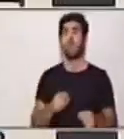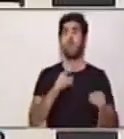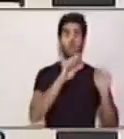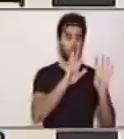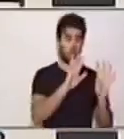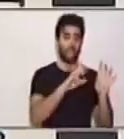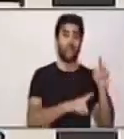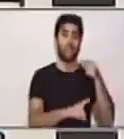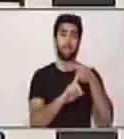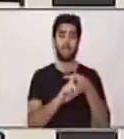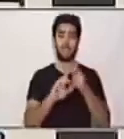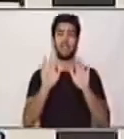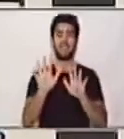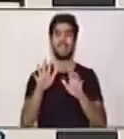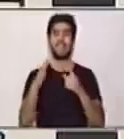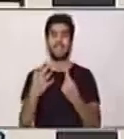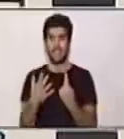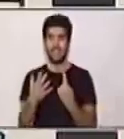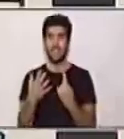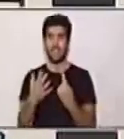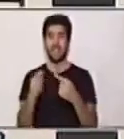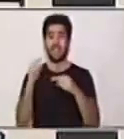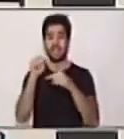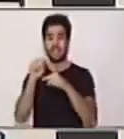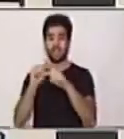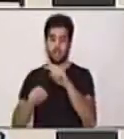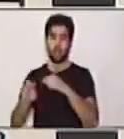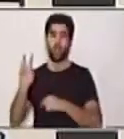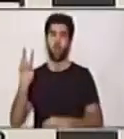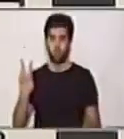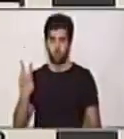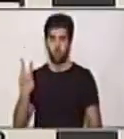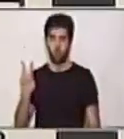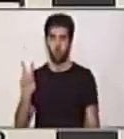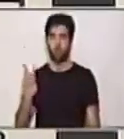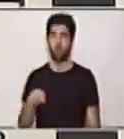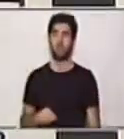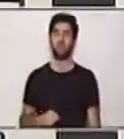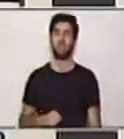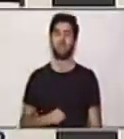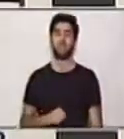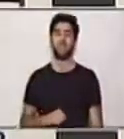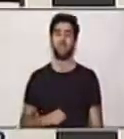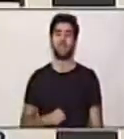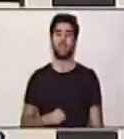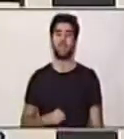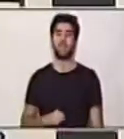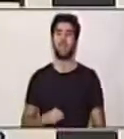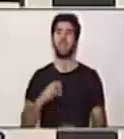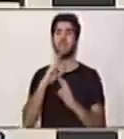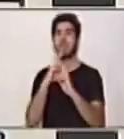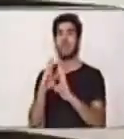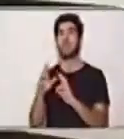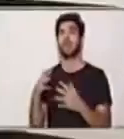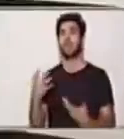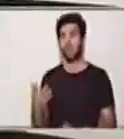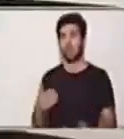16. Sumamos esos dos valores y dividimos dentro de 2. Entonces,